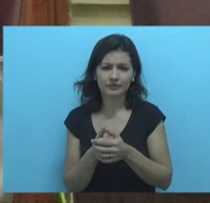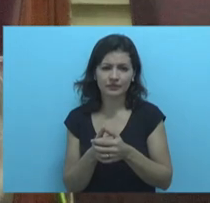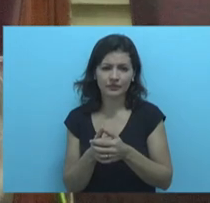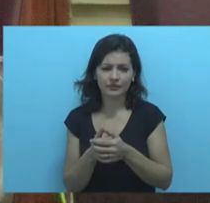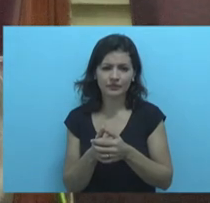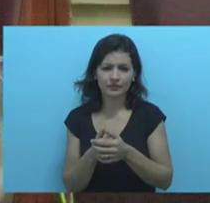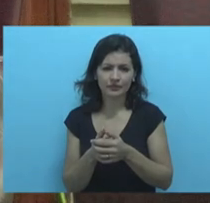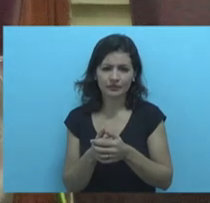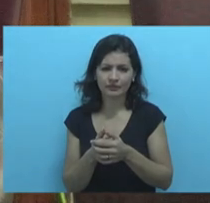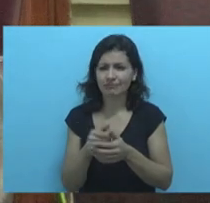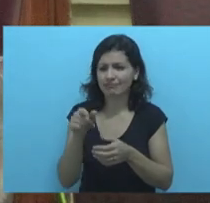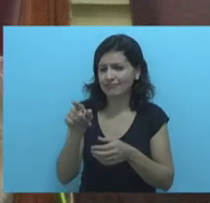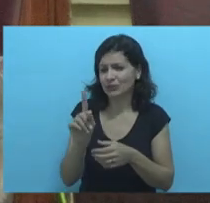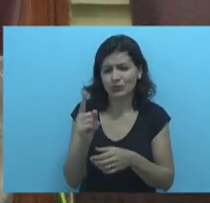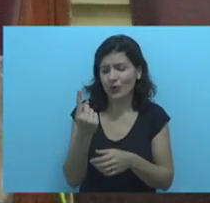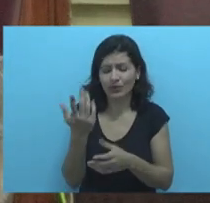Y estaba solo,